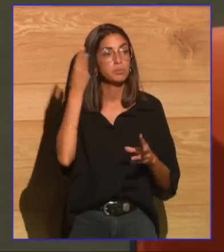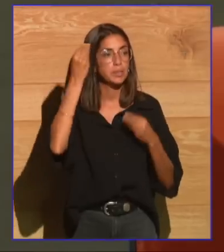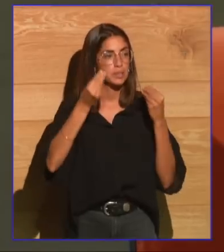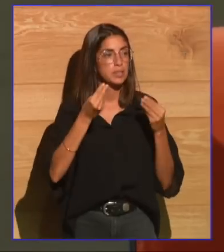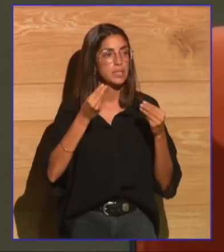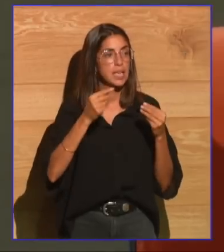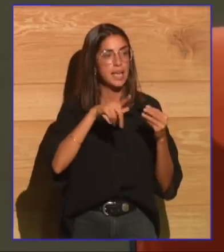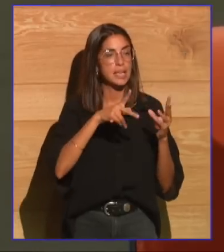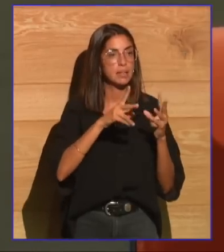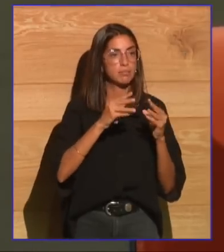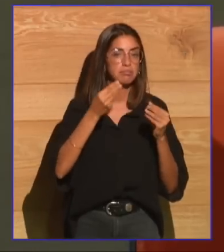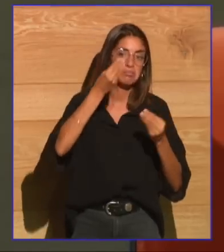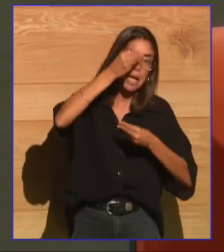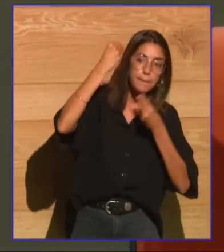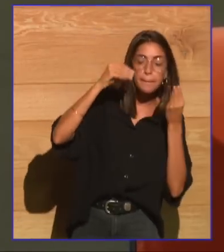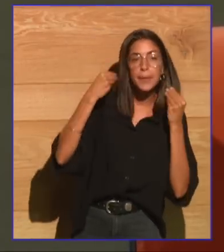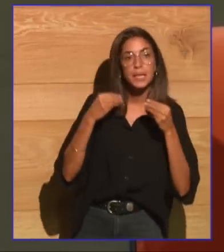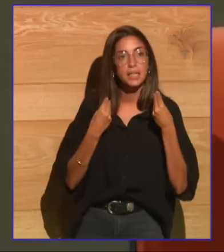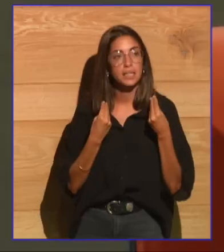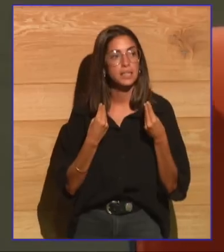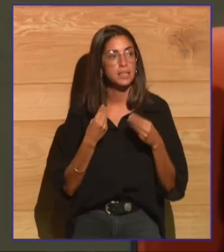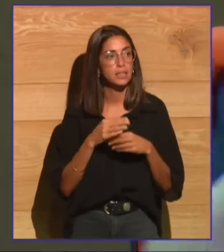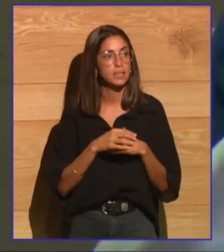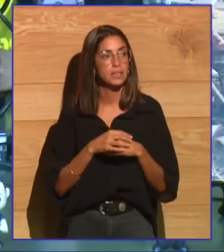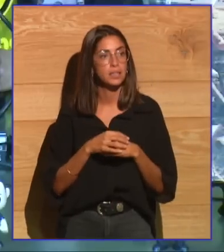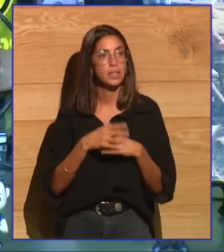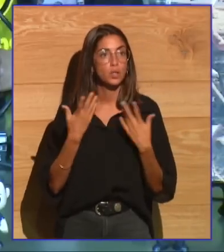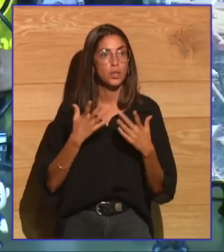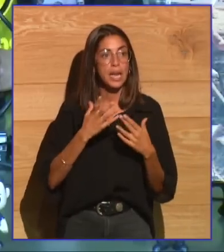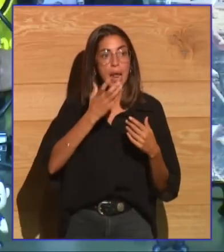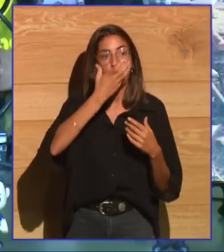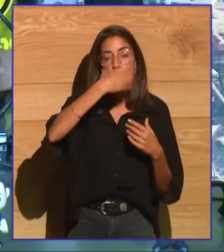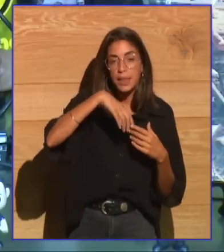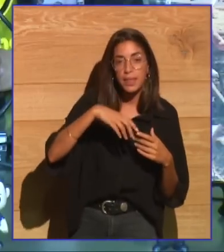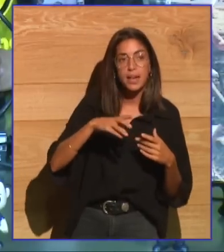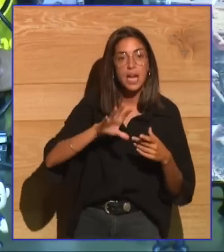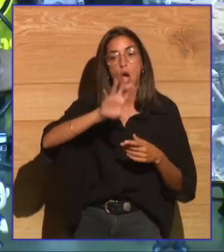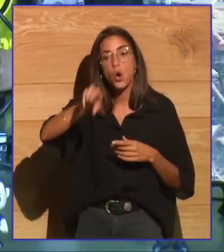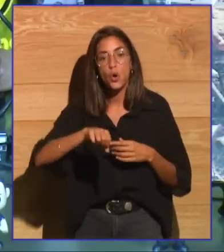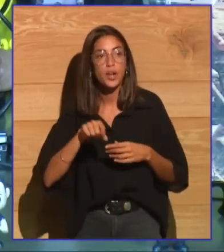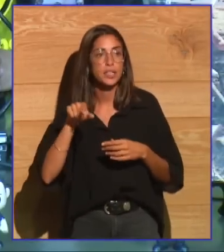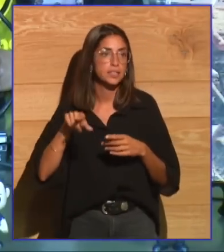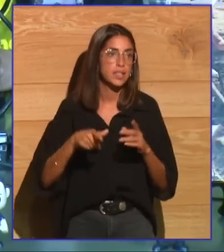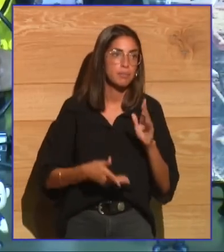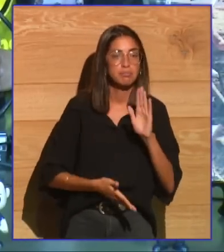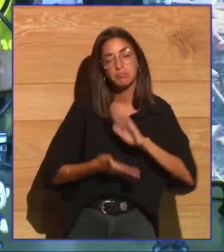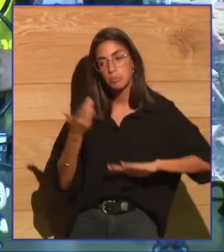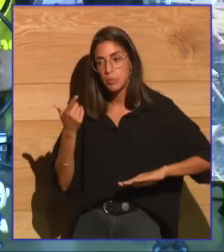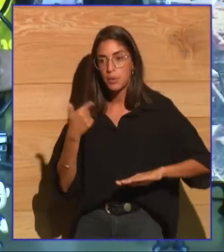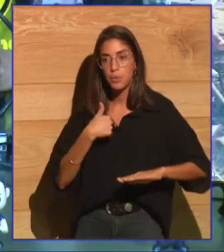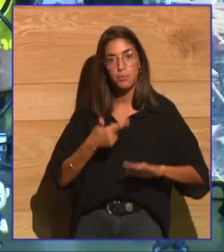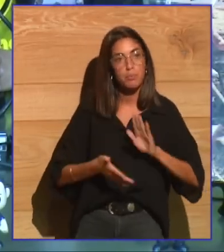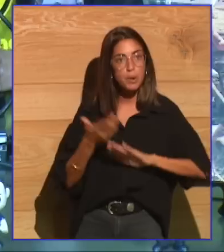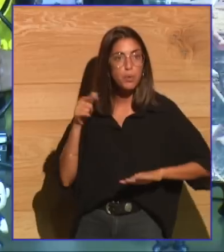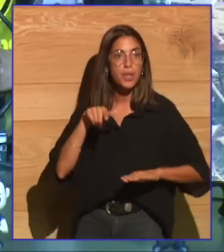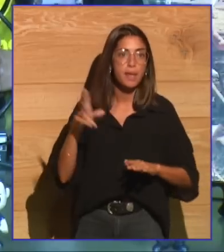y él cogió la manzana y se han enfadado él dice pues no voy a éste no viene esta no viene es el